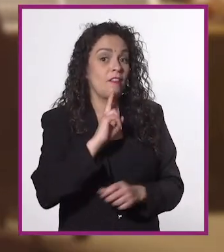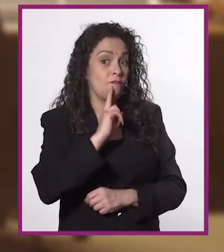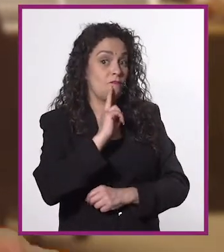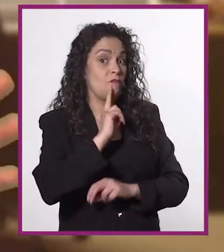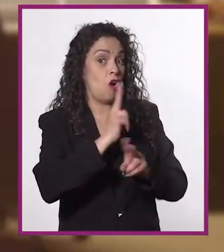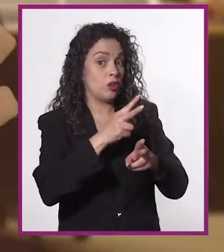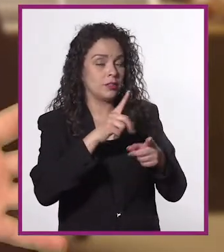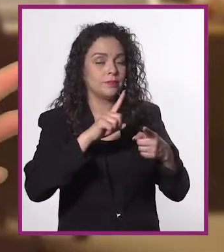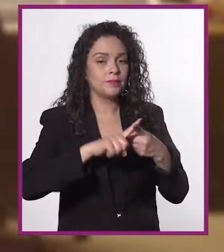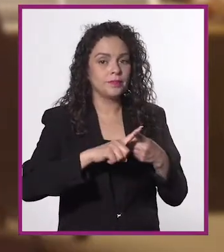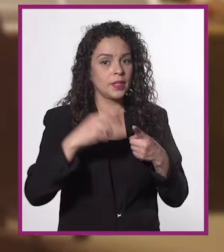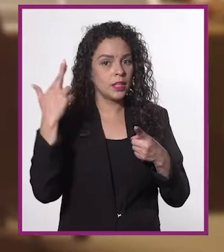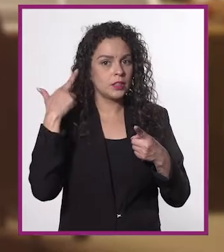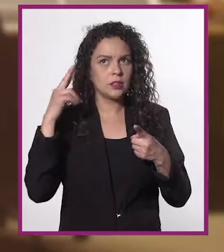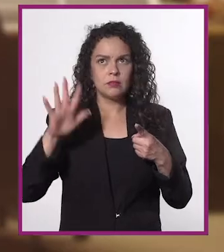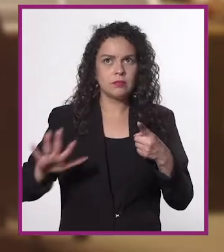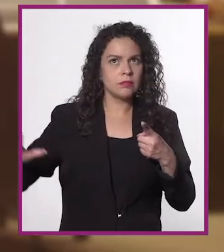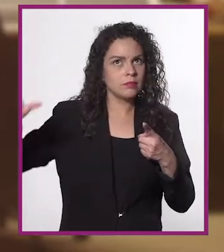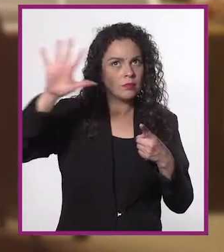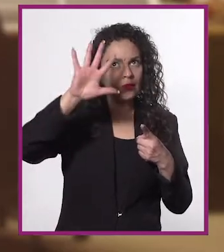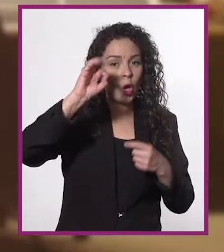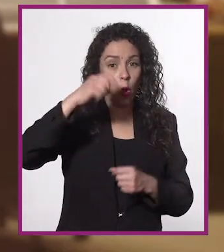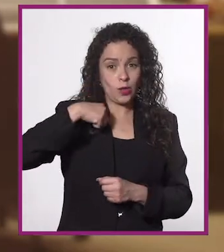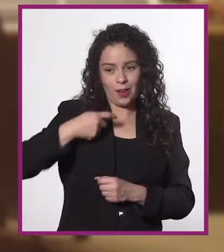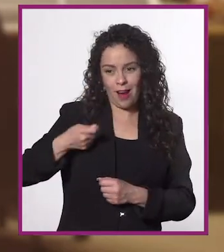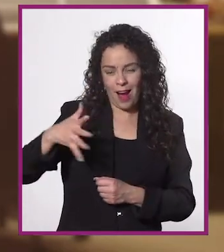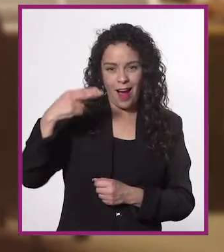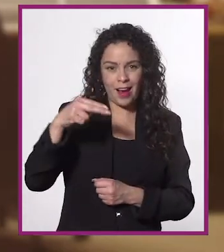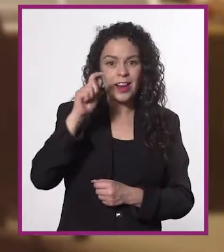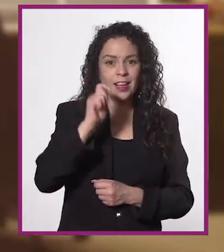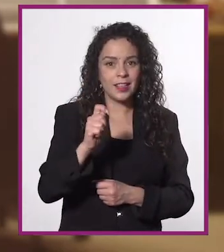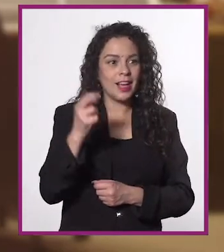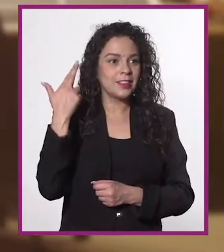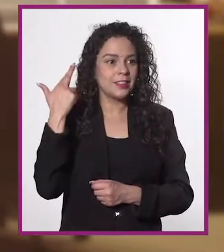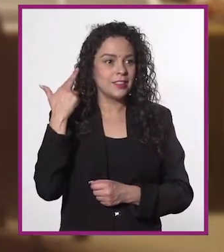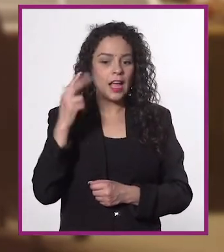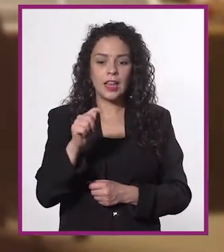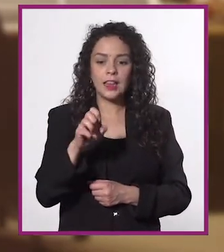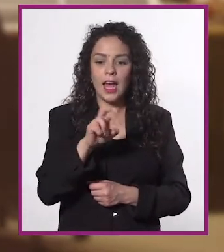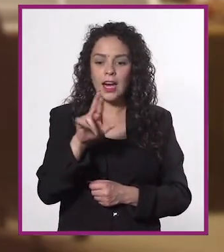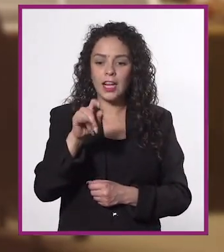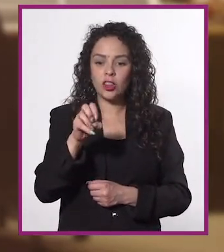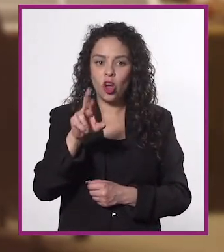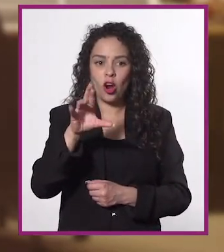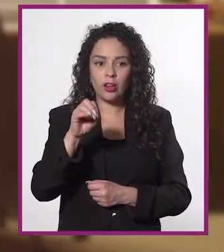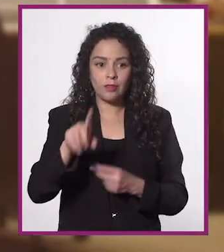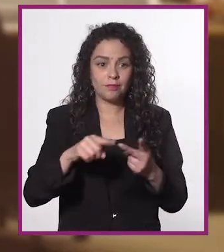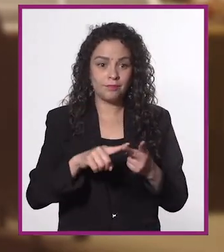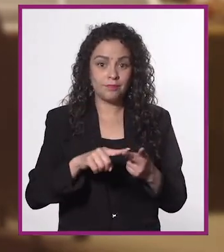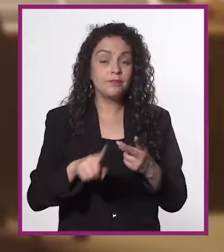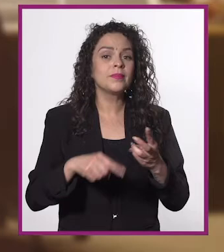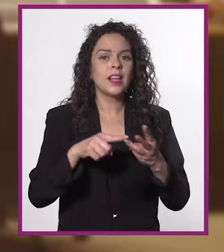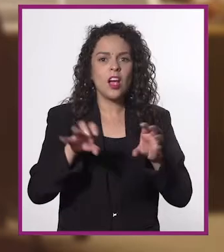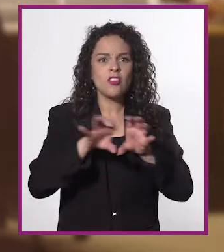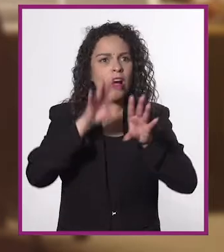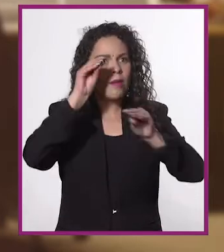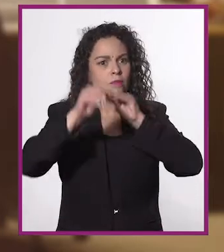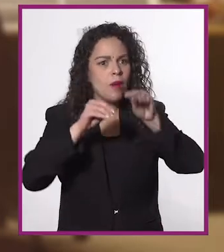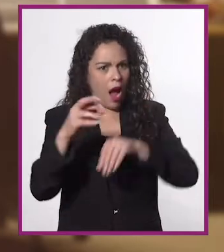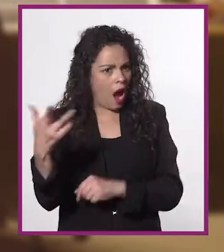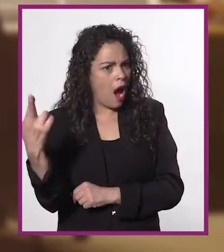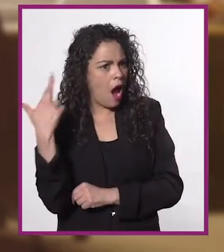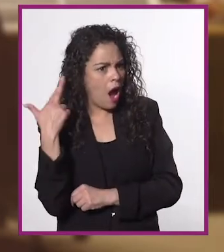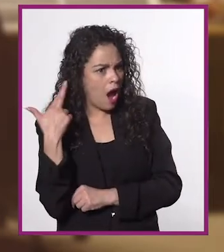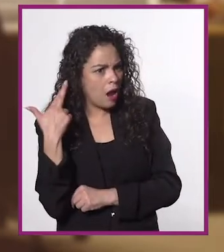producidos. Tenemos la voz, el sonido del ambiente o como yo lo llamo, sonido territorio. Y los elementos